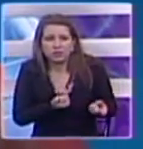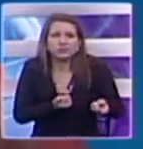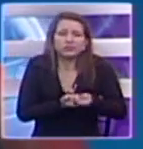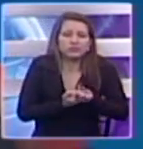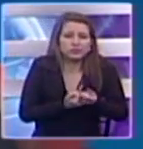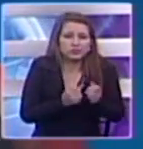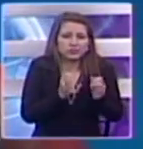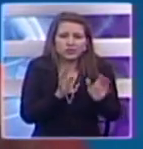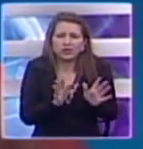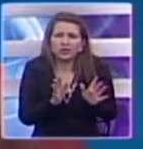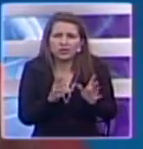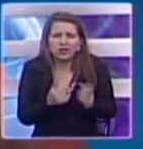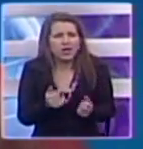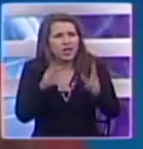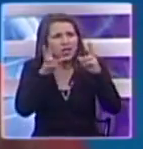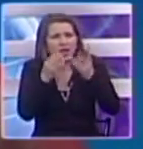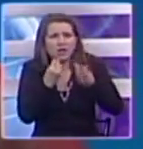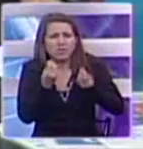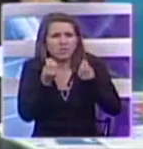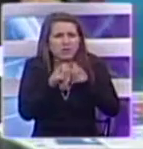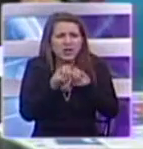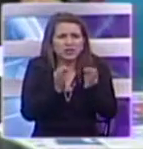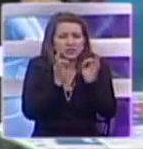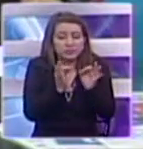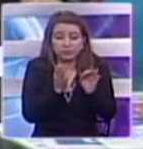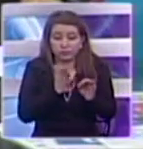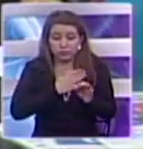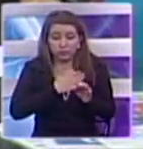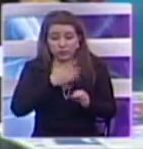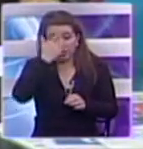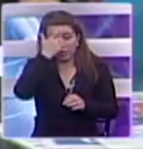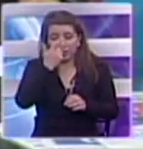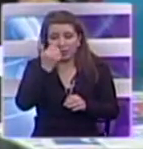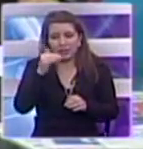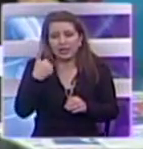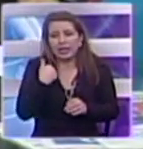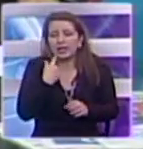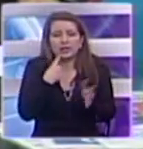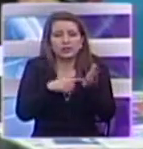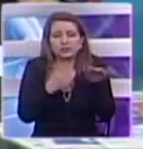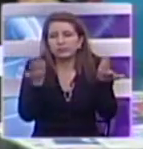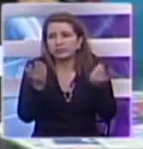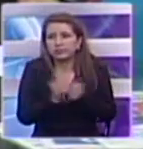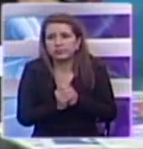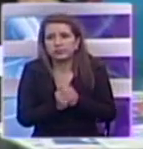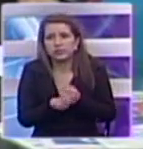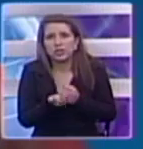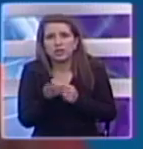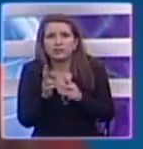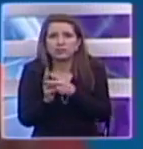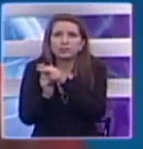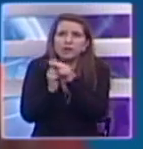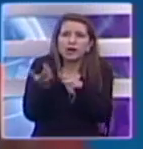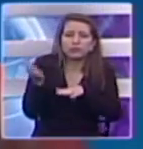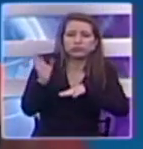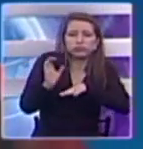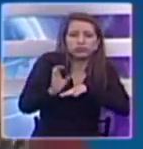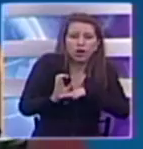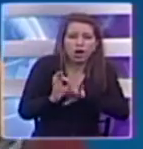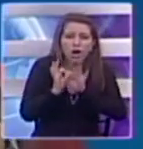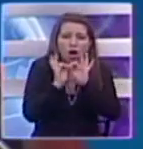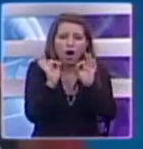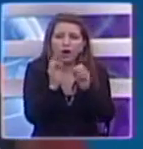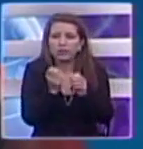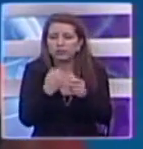muy pragmáticos en este tipo de cosas. Cuando tú tienes una capacidad, sea de crédito o sea de